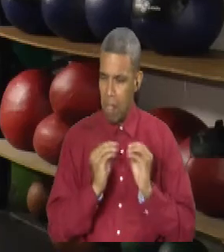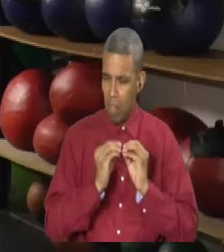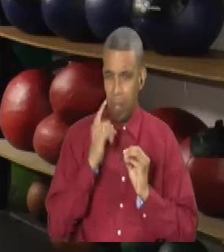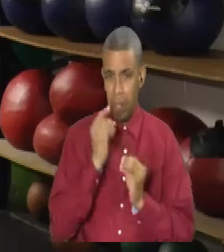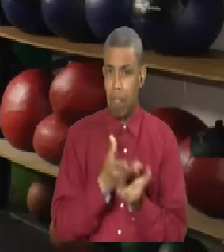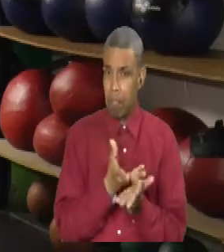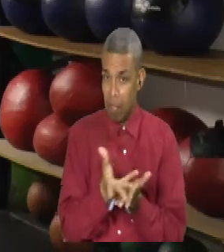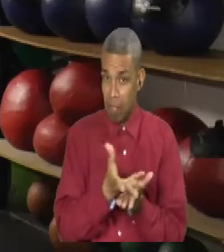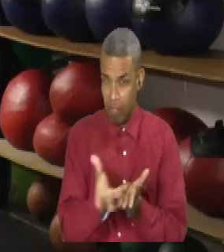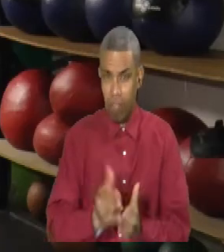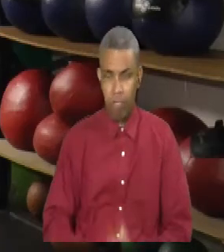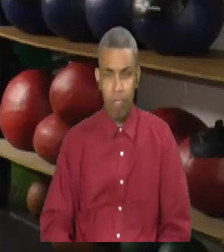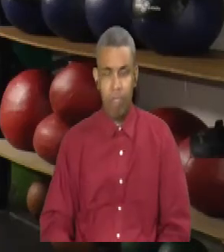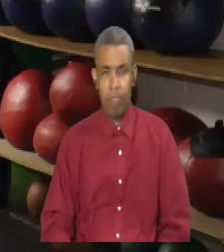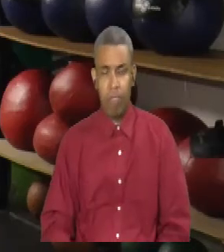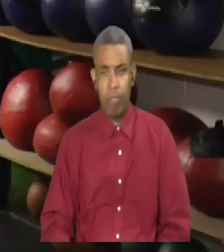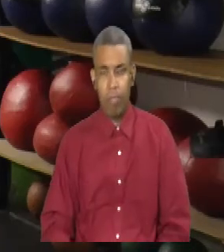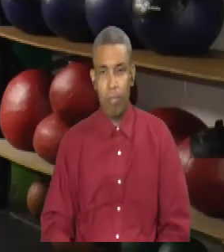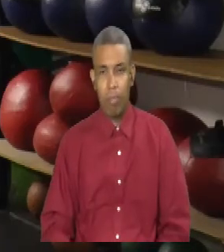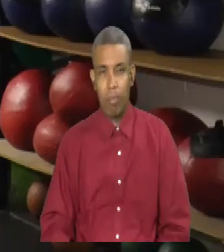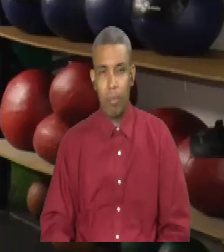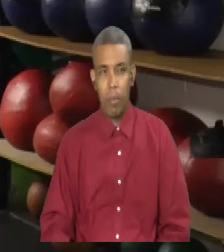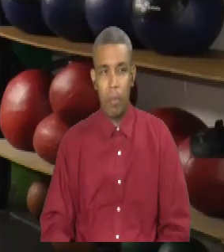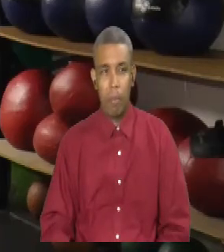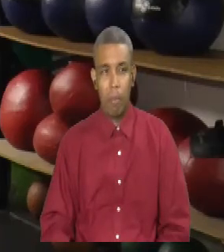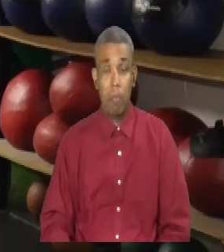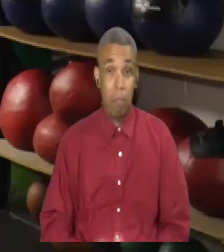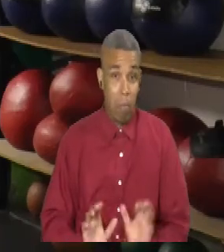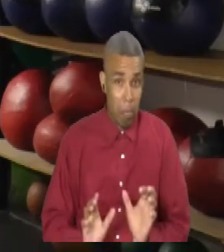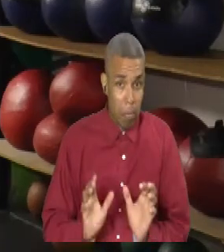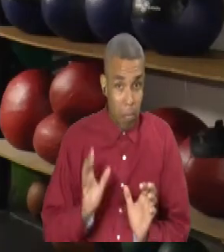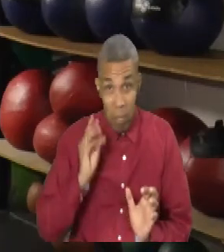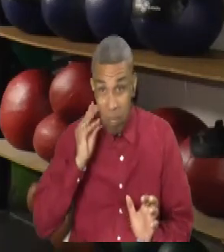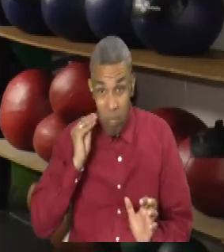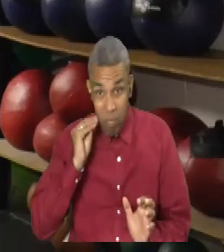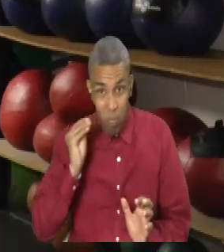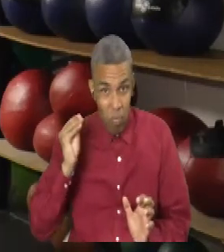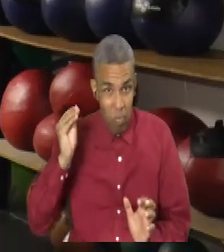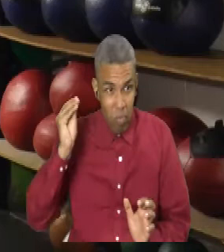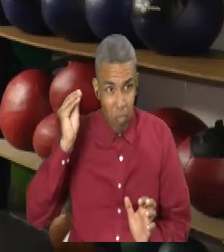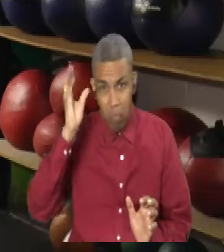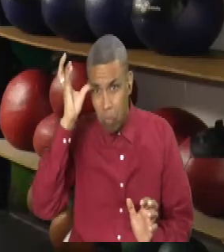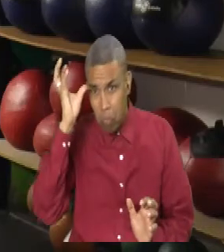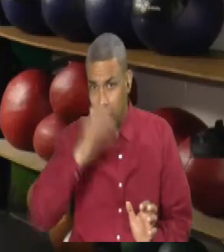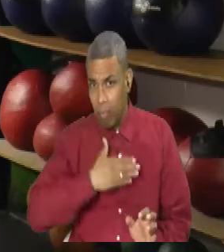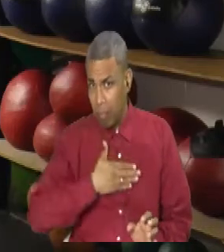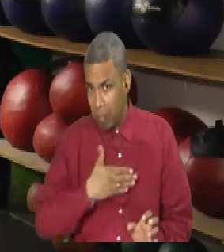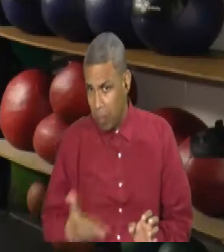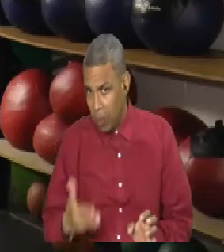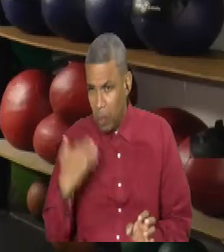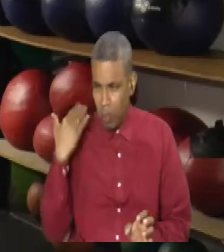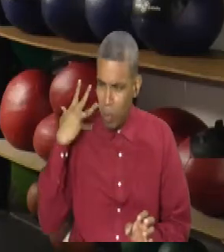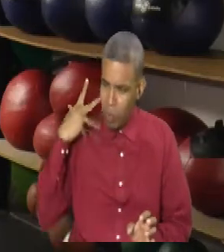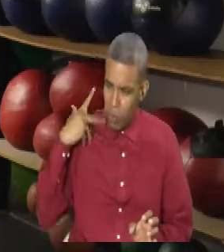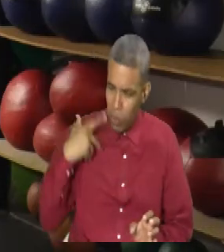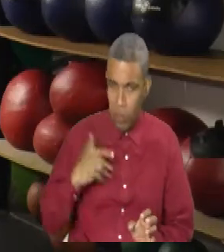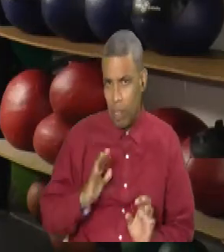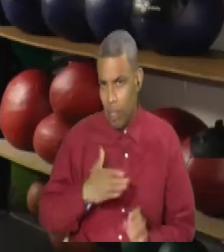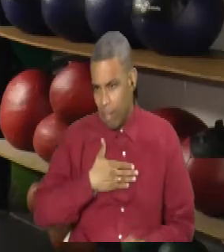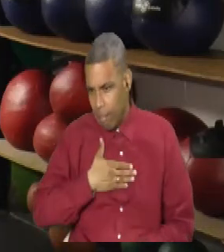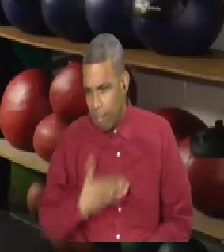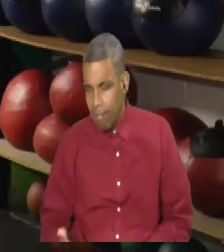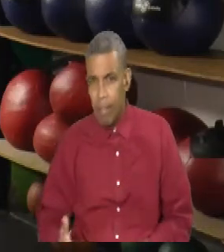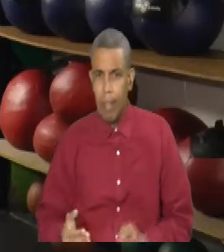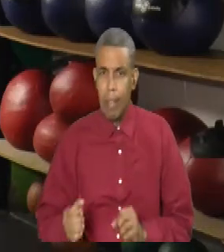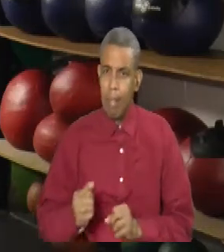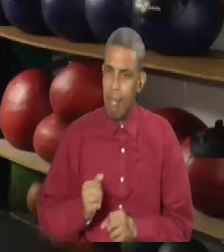esa información para los expertos, y que nosotros día a día trabajamos, nos preparamos